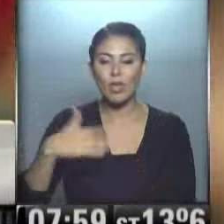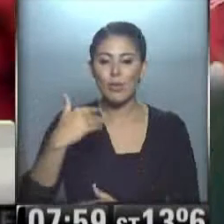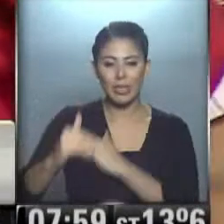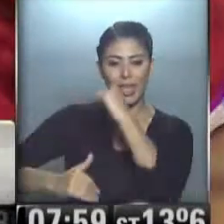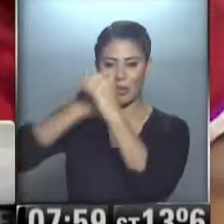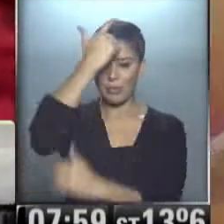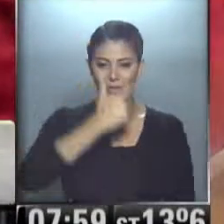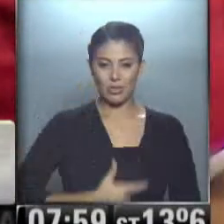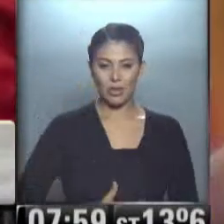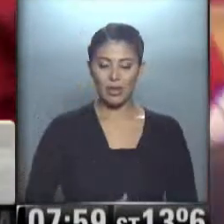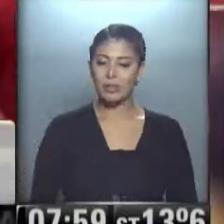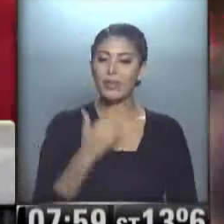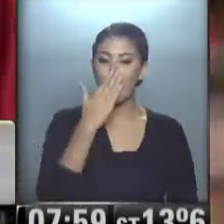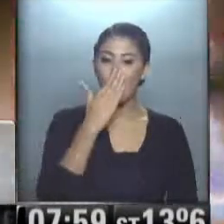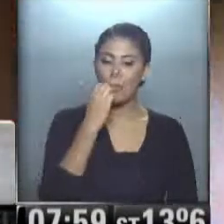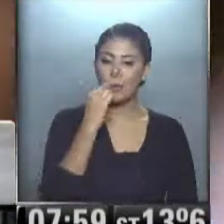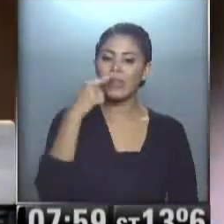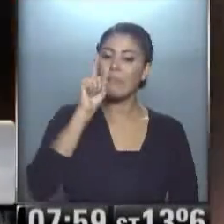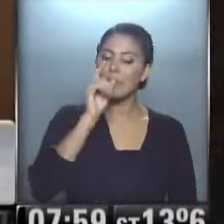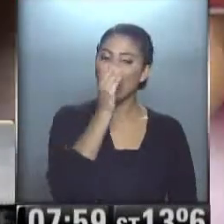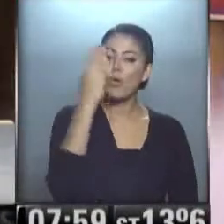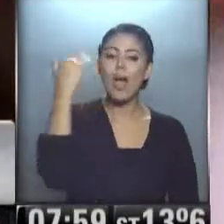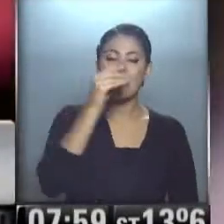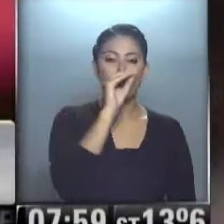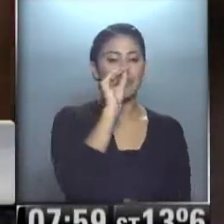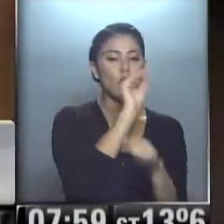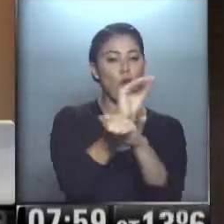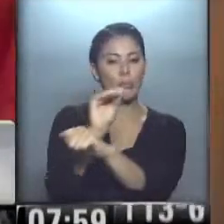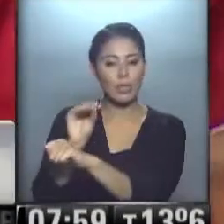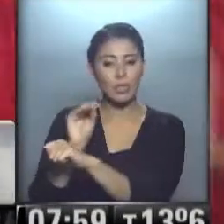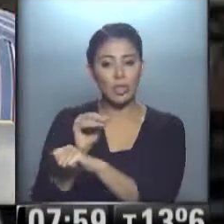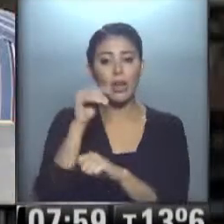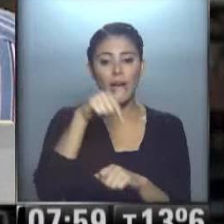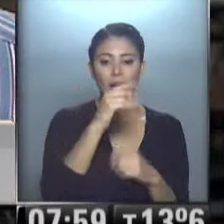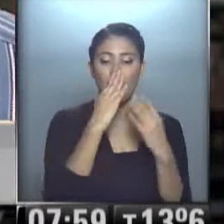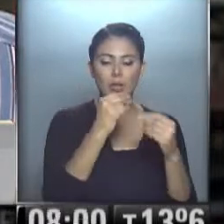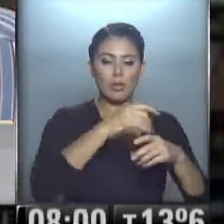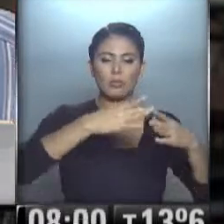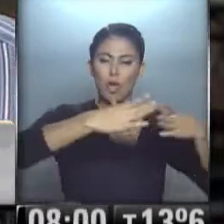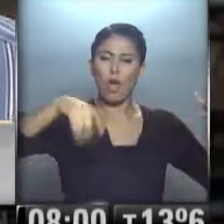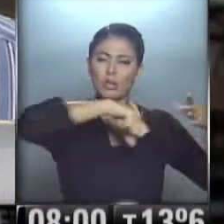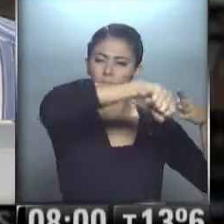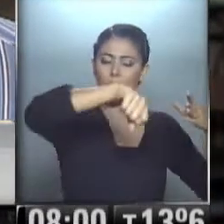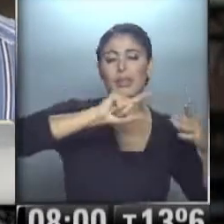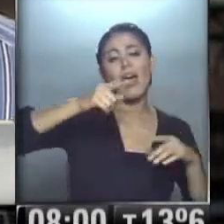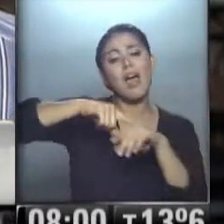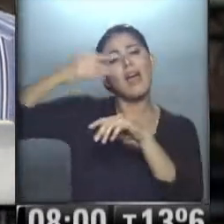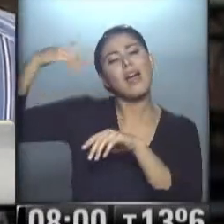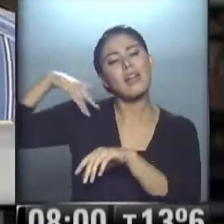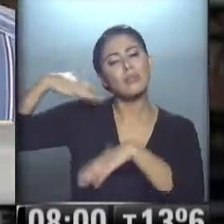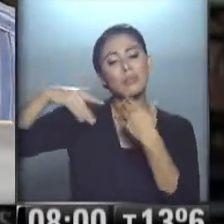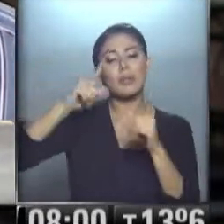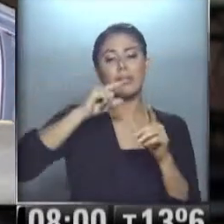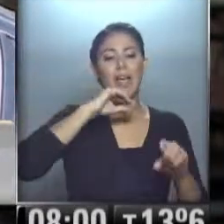personal. En estos clubes antes había comedores comunitarios, acá se paraba el hambre con las ollas populares, o en otro momento de crisis el